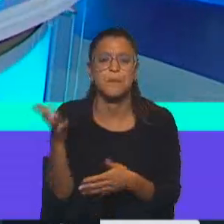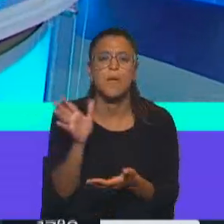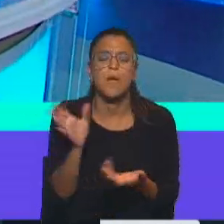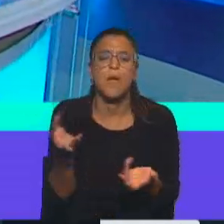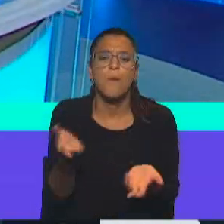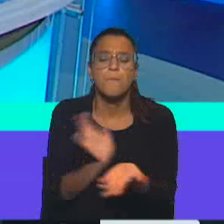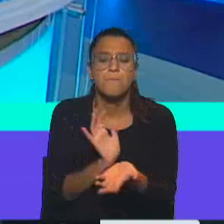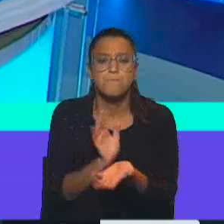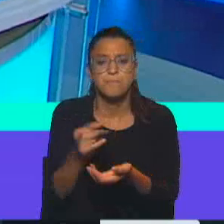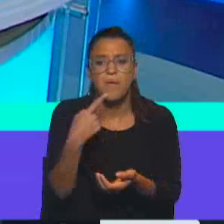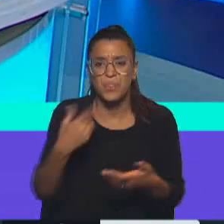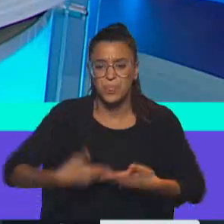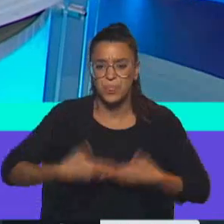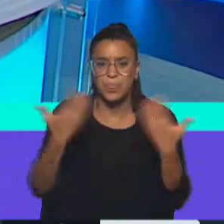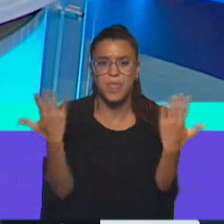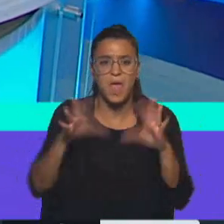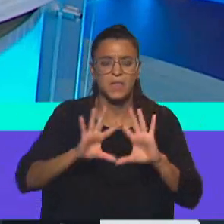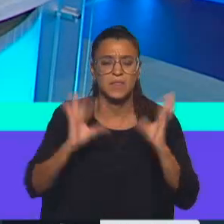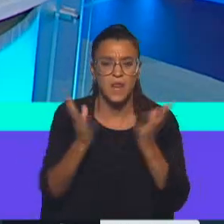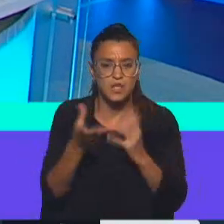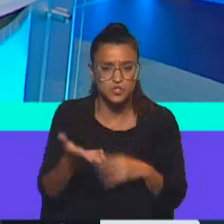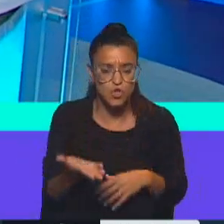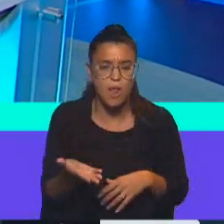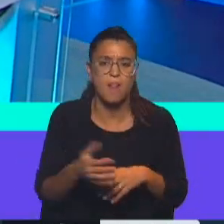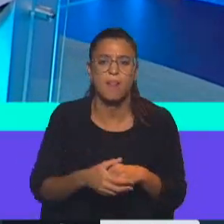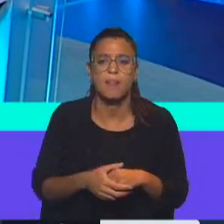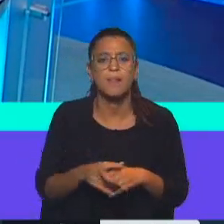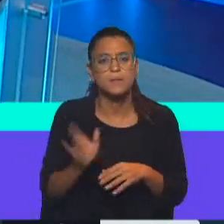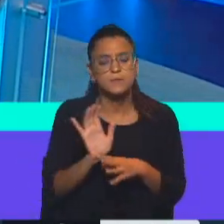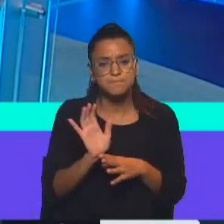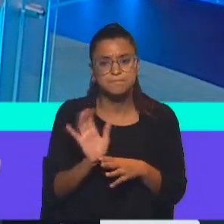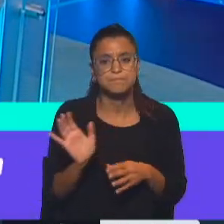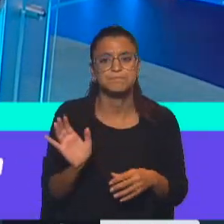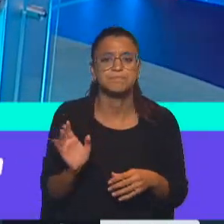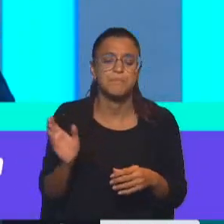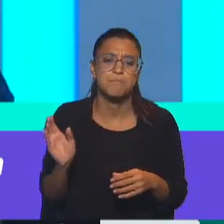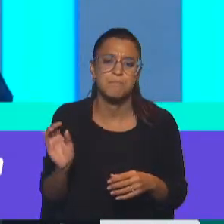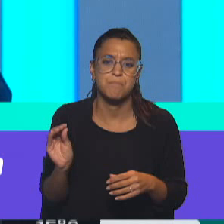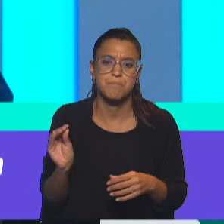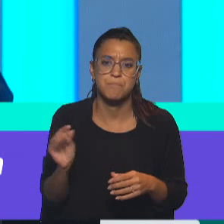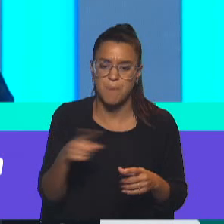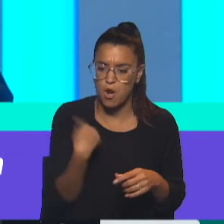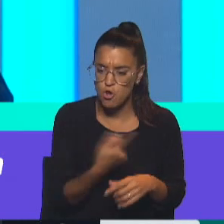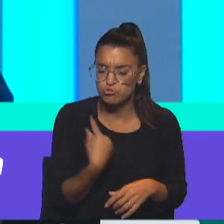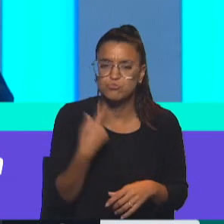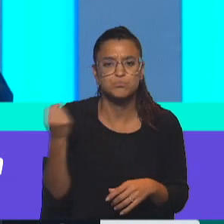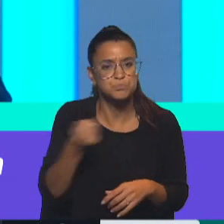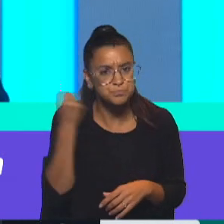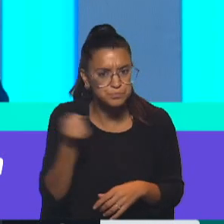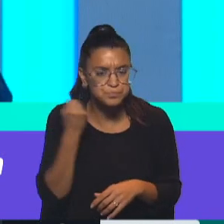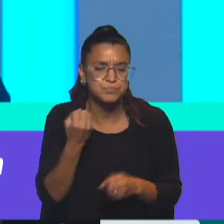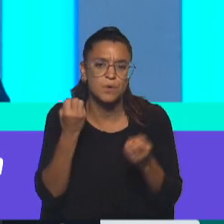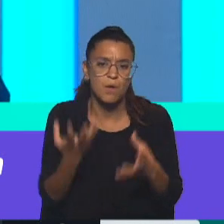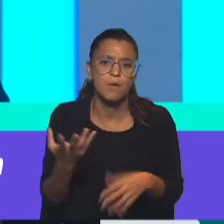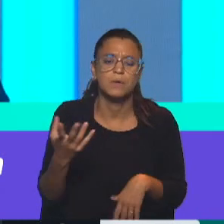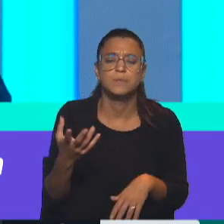valor a lo que es este Día Internacional y que ha tomado cada vez mayor peso. Para nosotros es muy importante porque